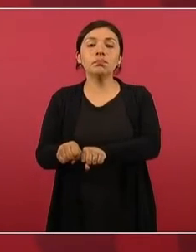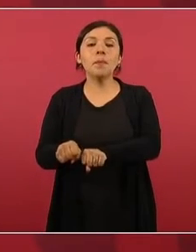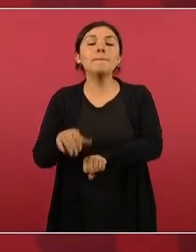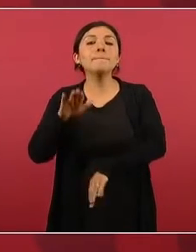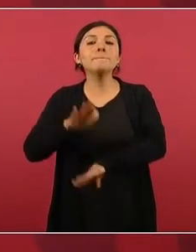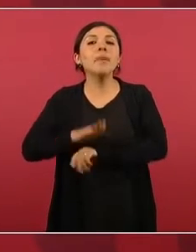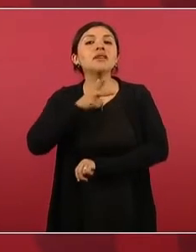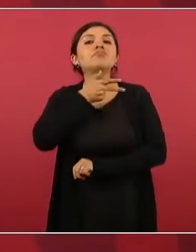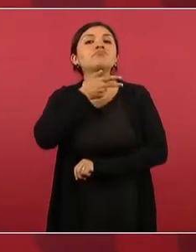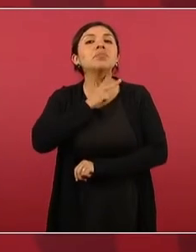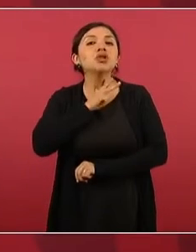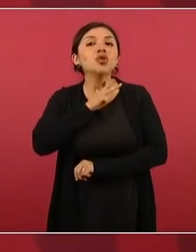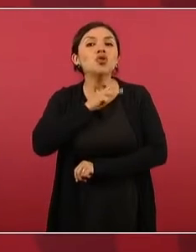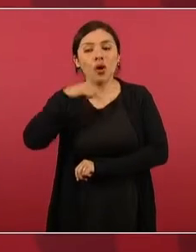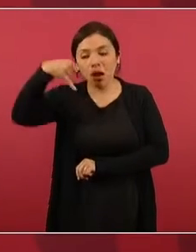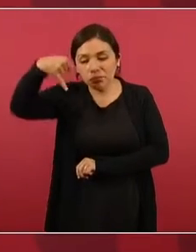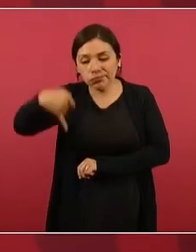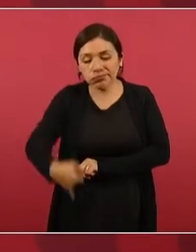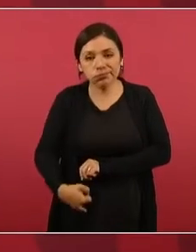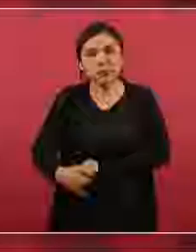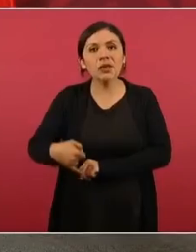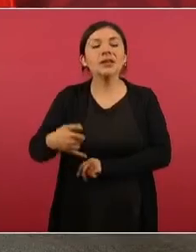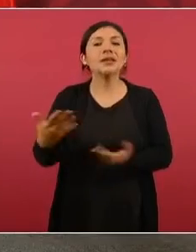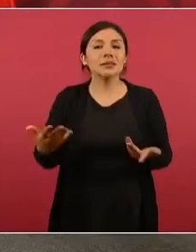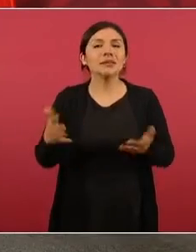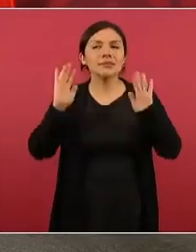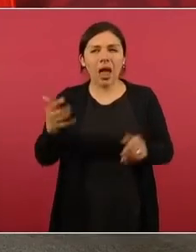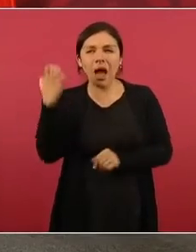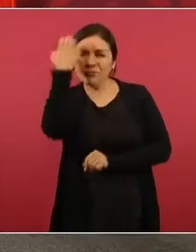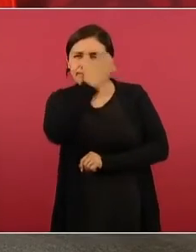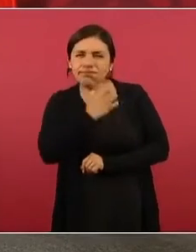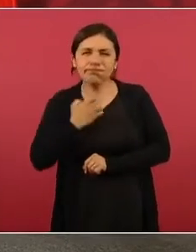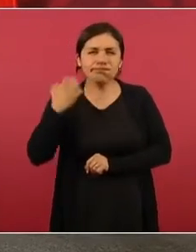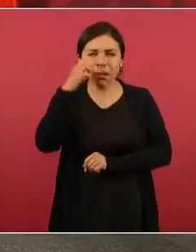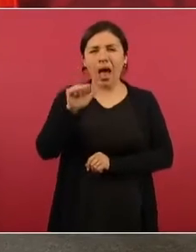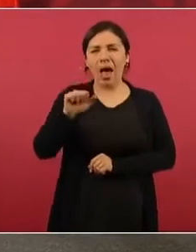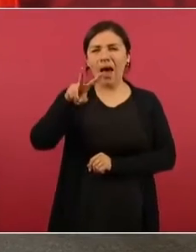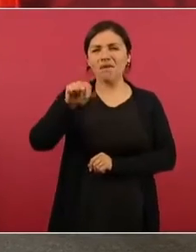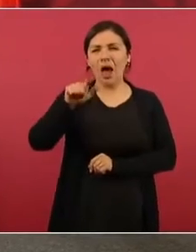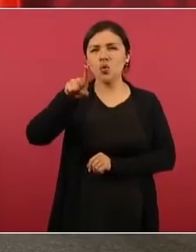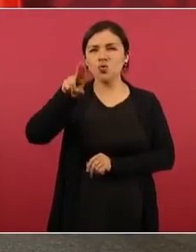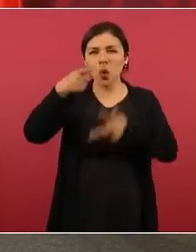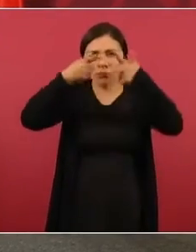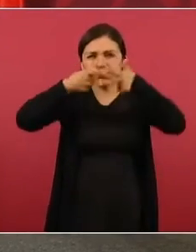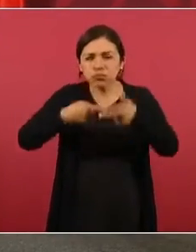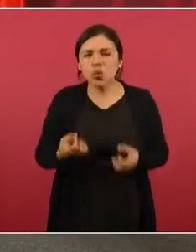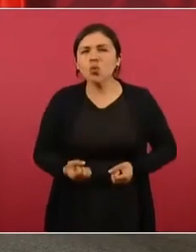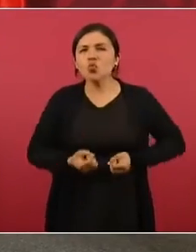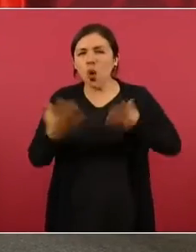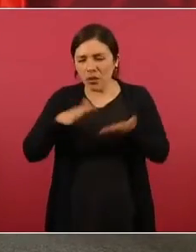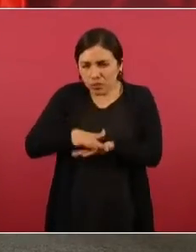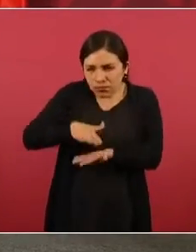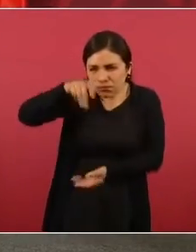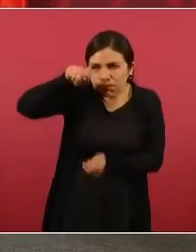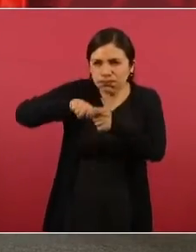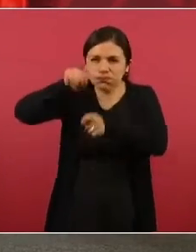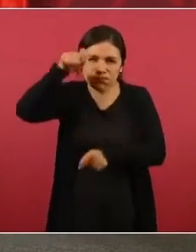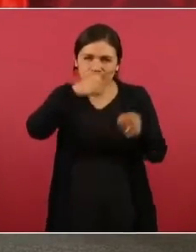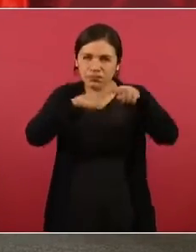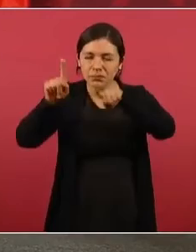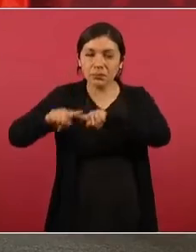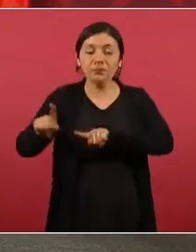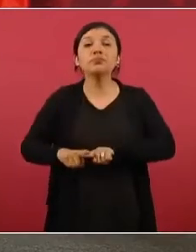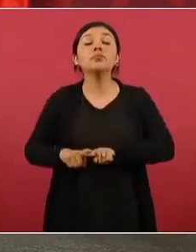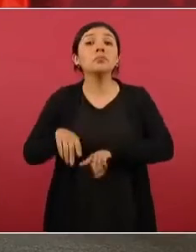petróleo en el yacimiento. Entonces hizo un avalúo de la capacidad del yacimiento y